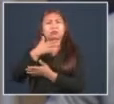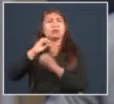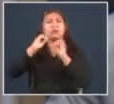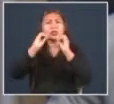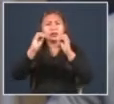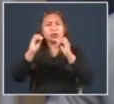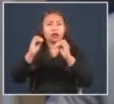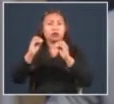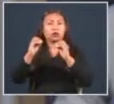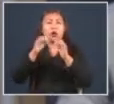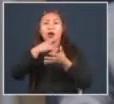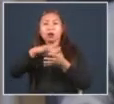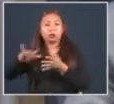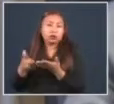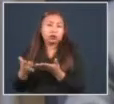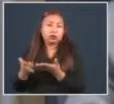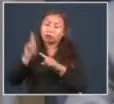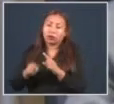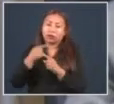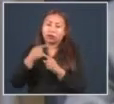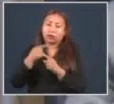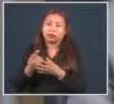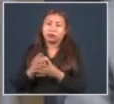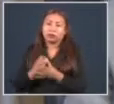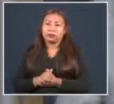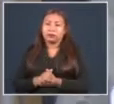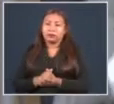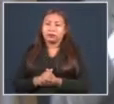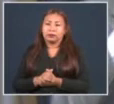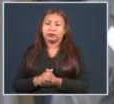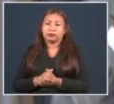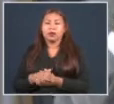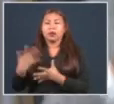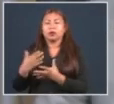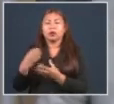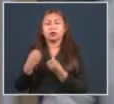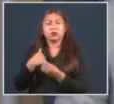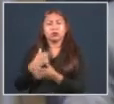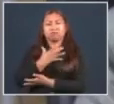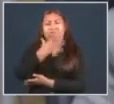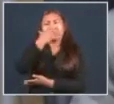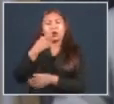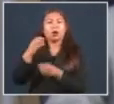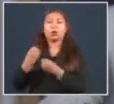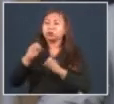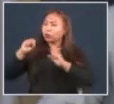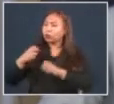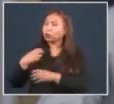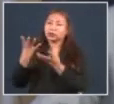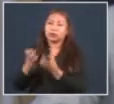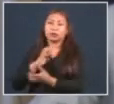momento determinado cualquiera de nosotros se puede volver eufórico, en un momento determinado nosotros no podemos levantar nuestra voz,